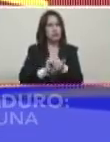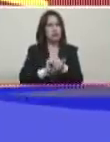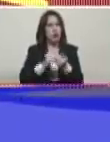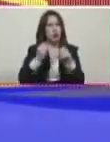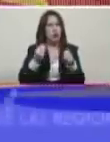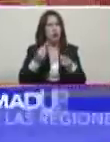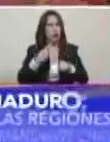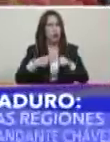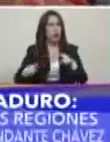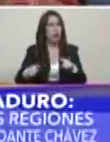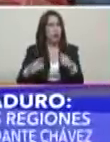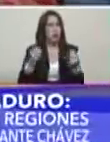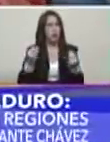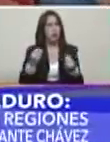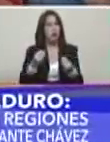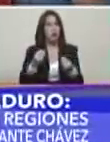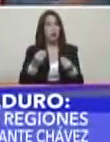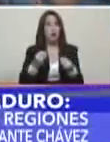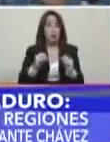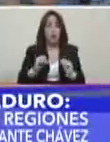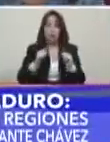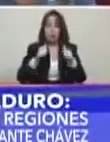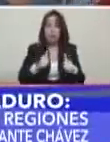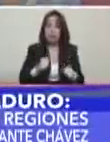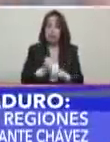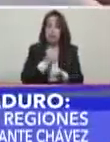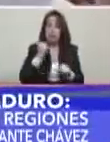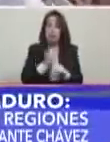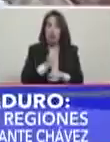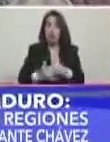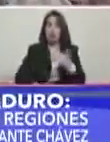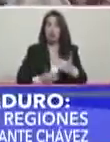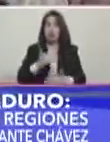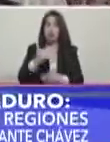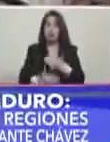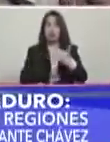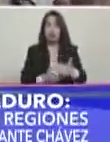A recuperar, a trabajar, a avanzar.